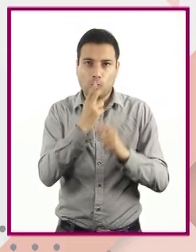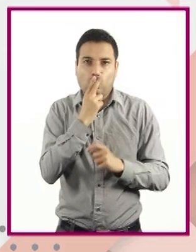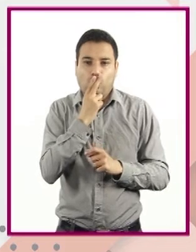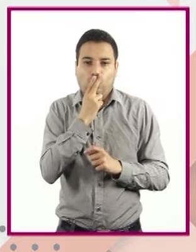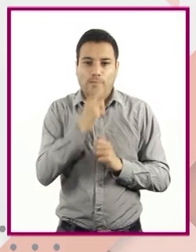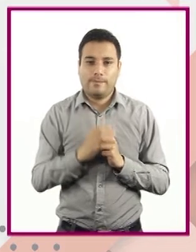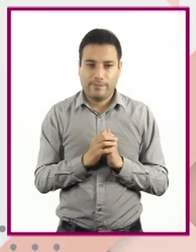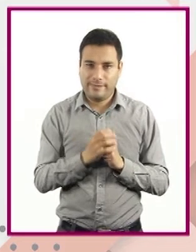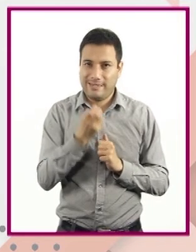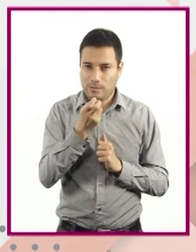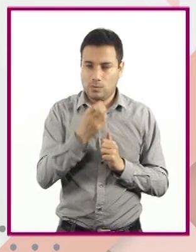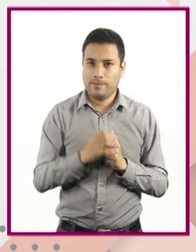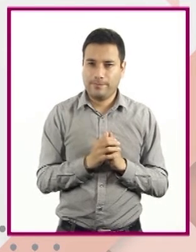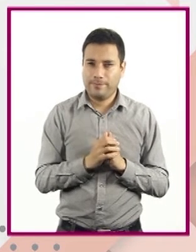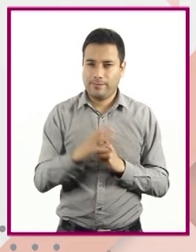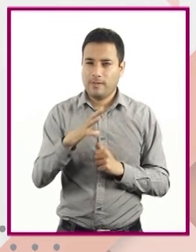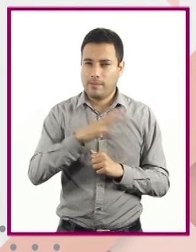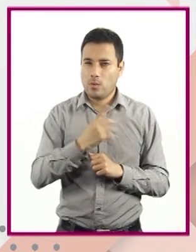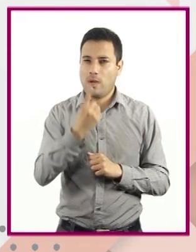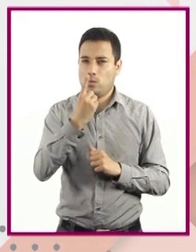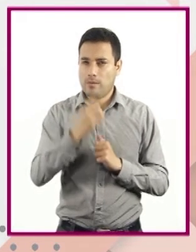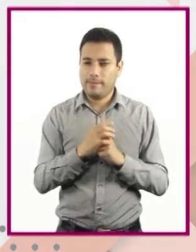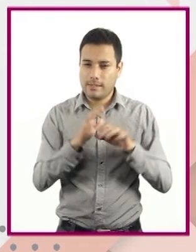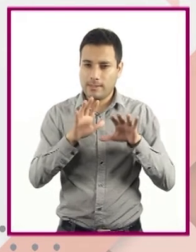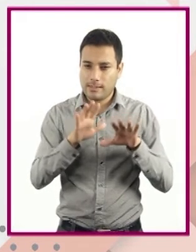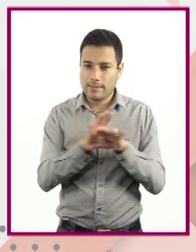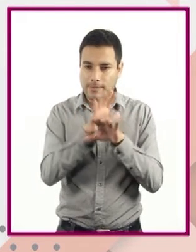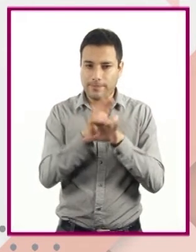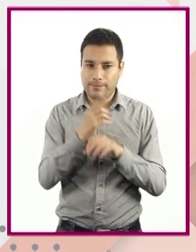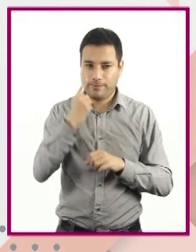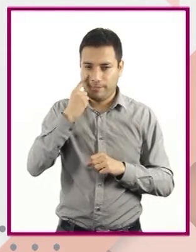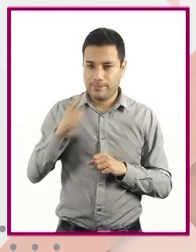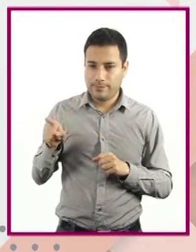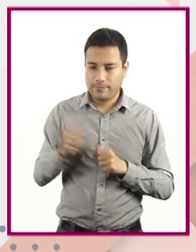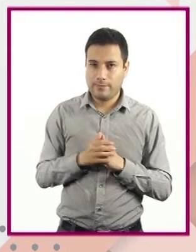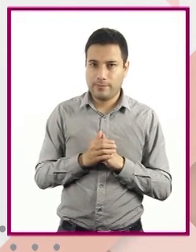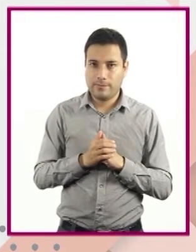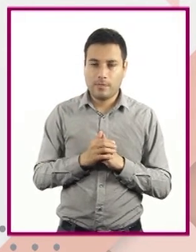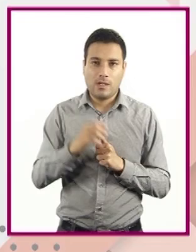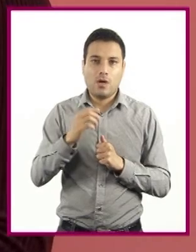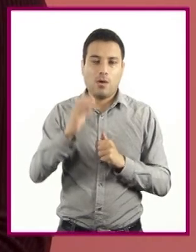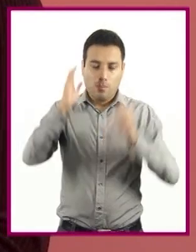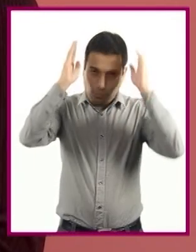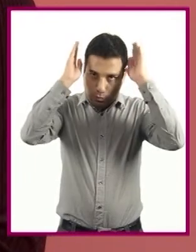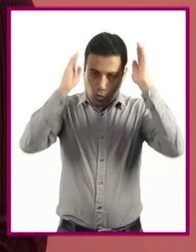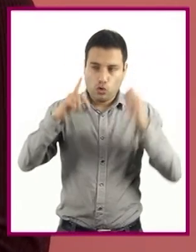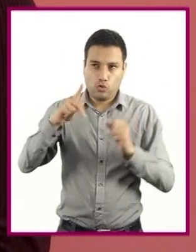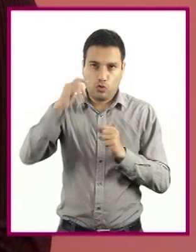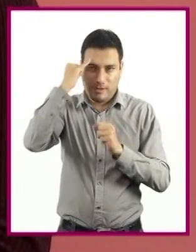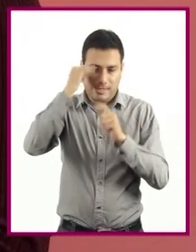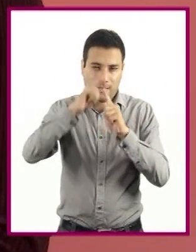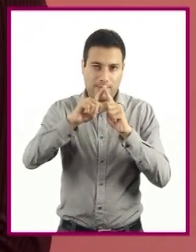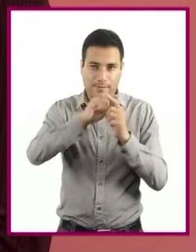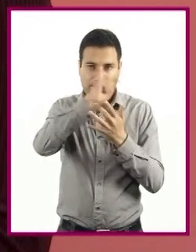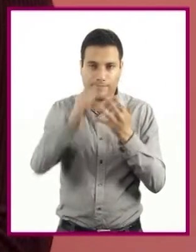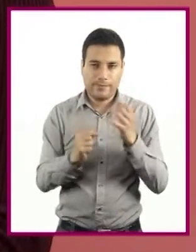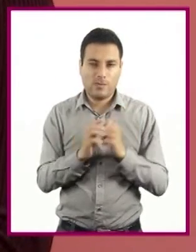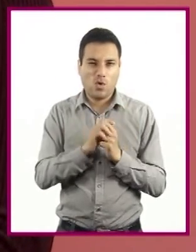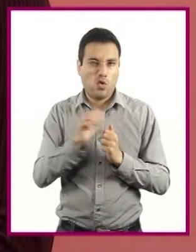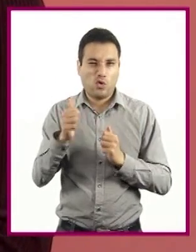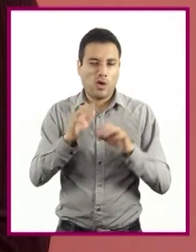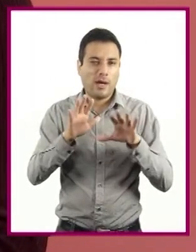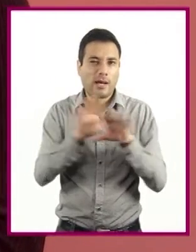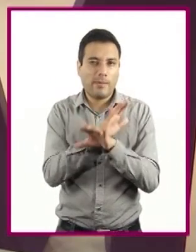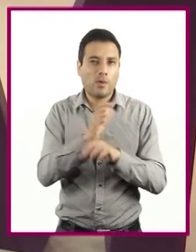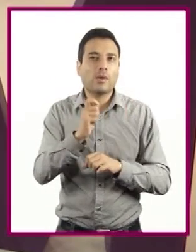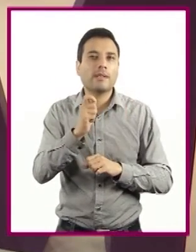de una frase sustantivada, "Qian liu ji", las tácticas del burro. Tercer tipo de cambio muy común